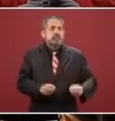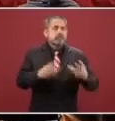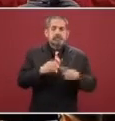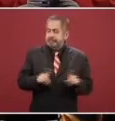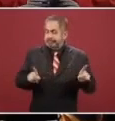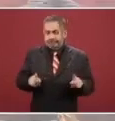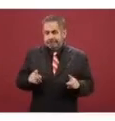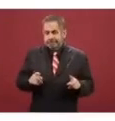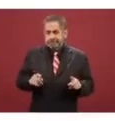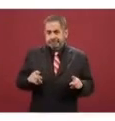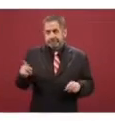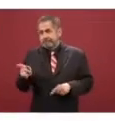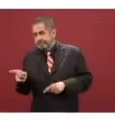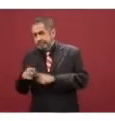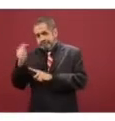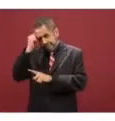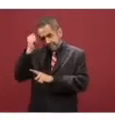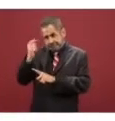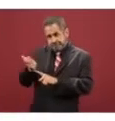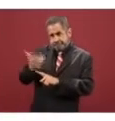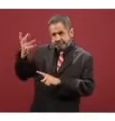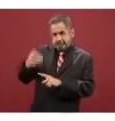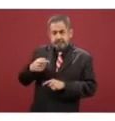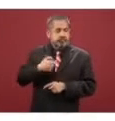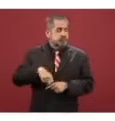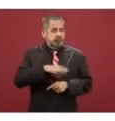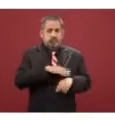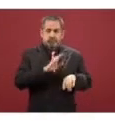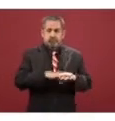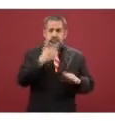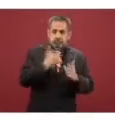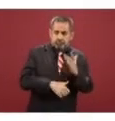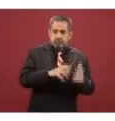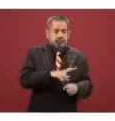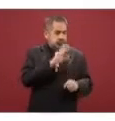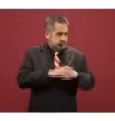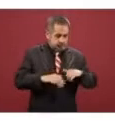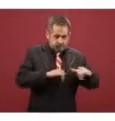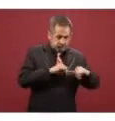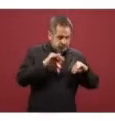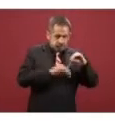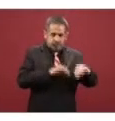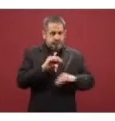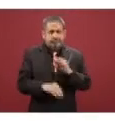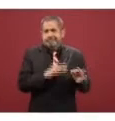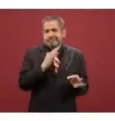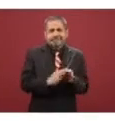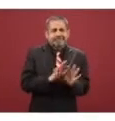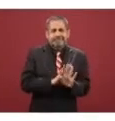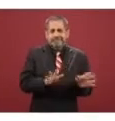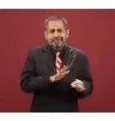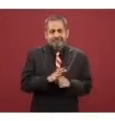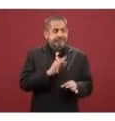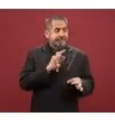tenemos, y no omito señalar que el proyecto ejecutivo nuestro ya tiene todos los planos ejecutivos que hoy se están enviando a la